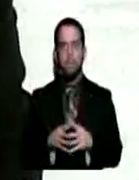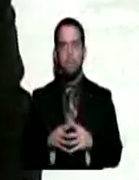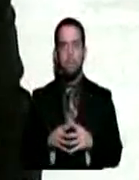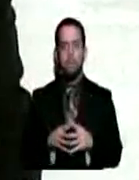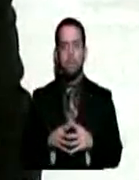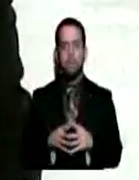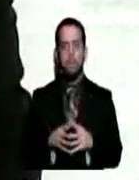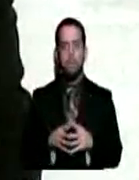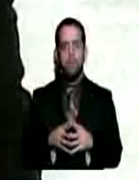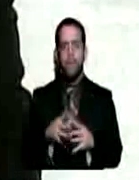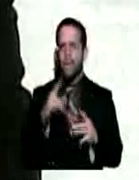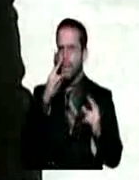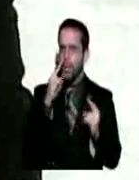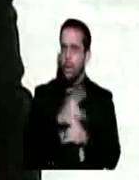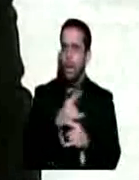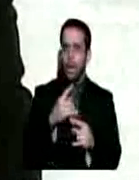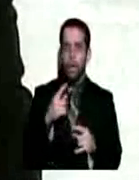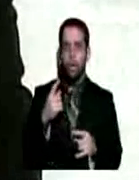adulto.